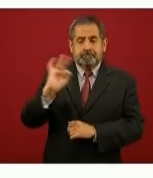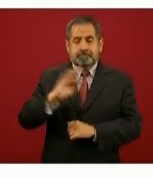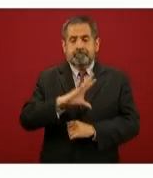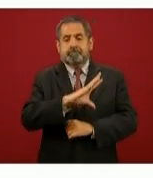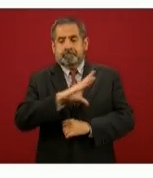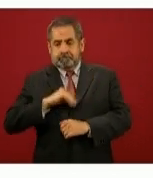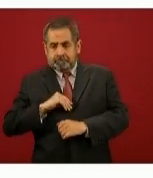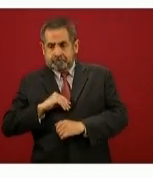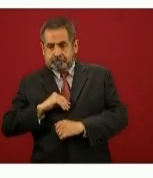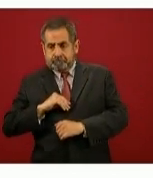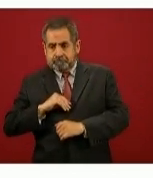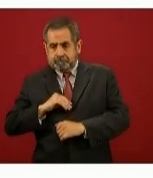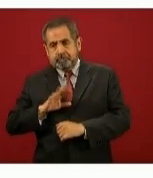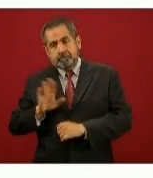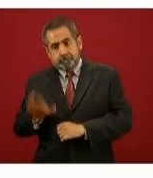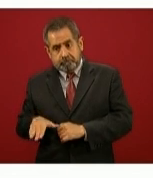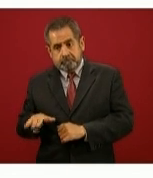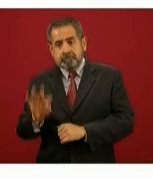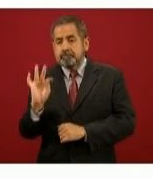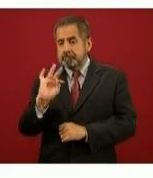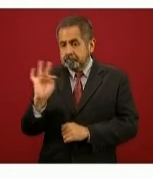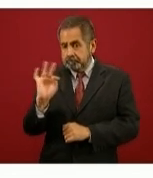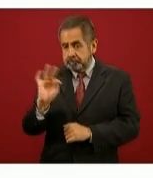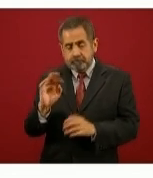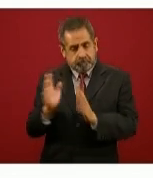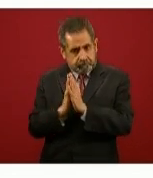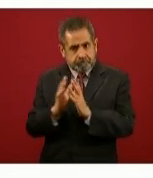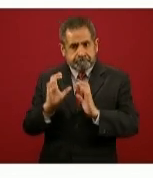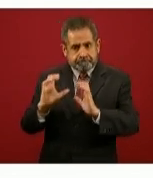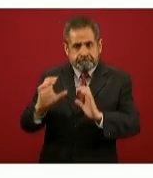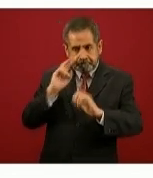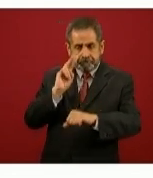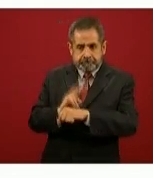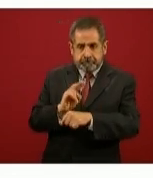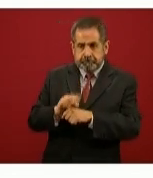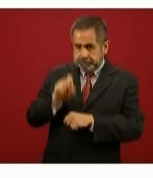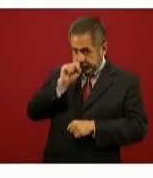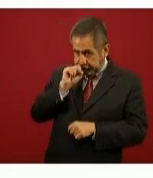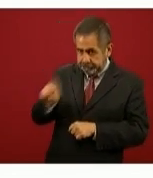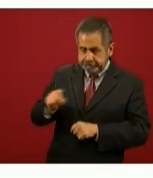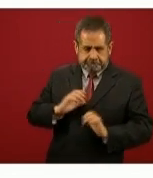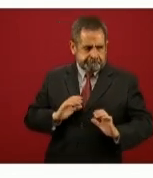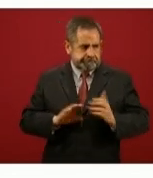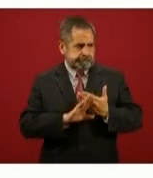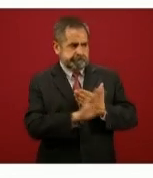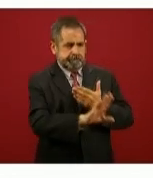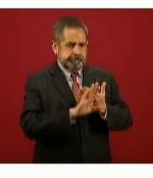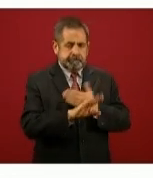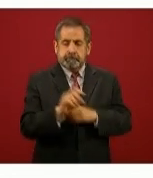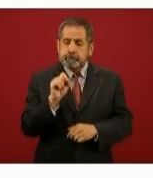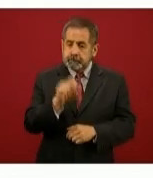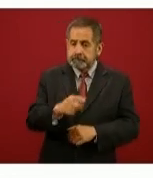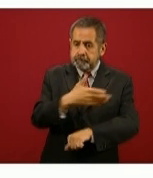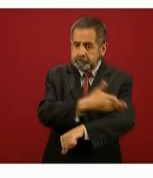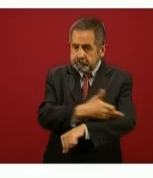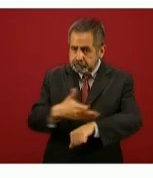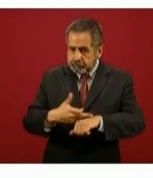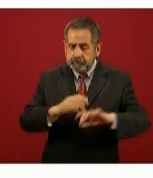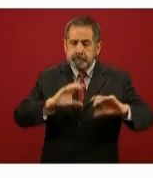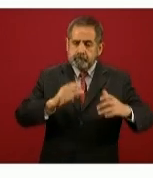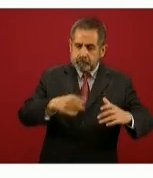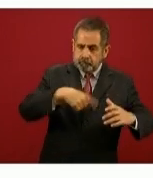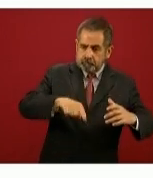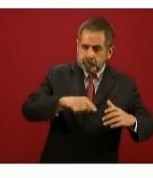incluso para morir. Hay que estar muy al pendiente, no solamente ellas mismas, sino también su familia, su